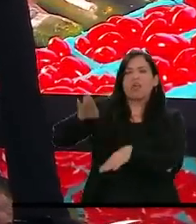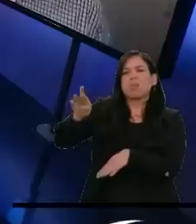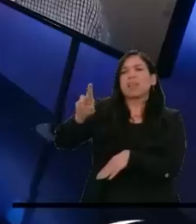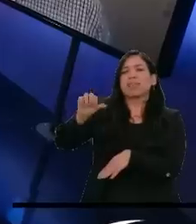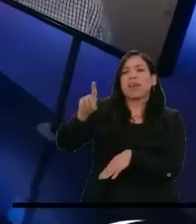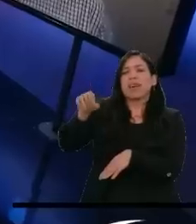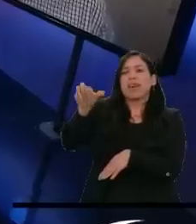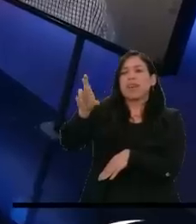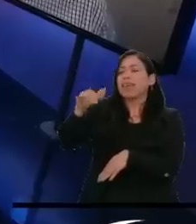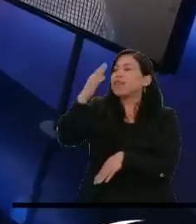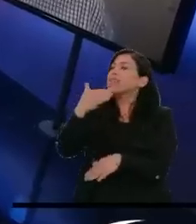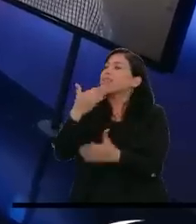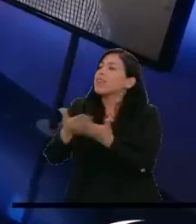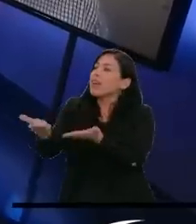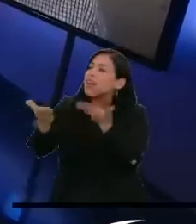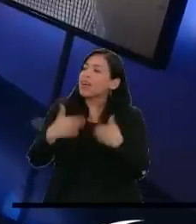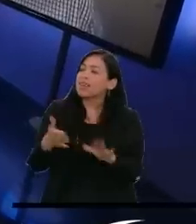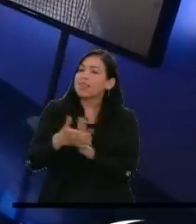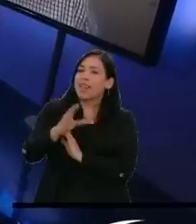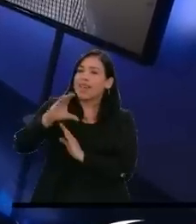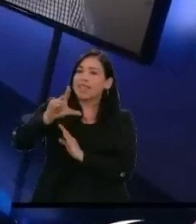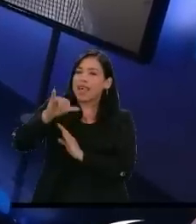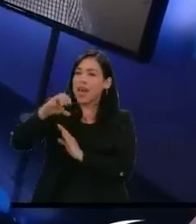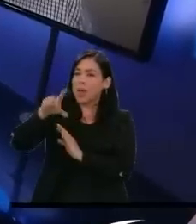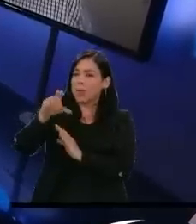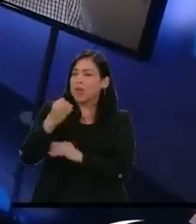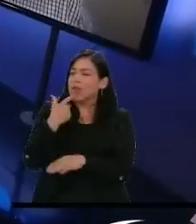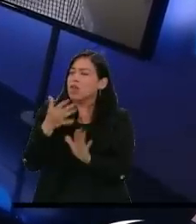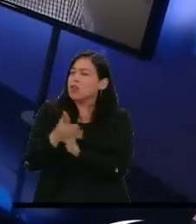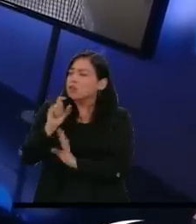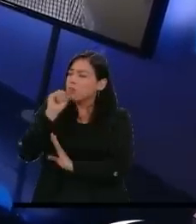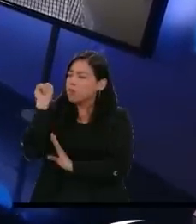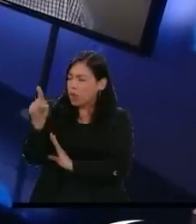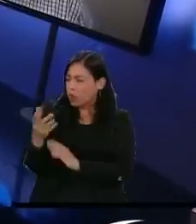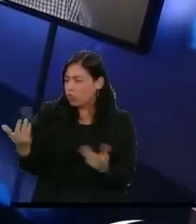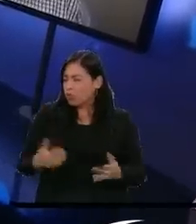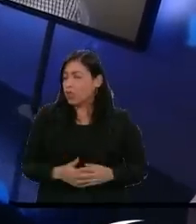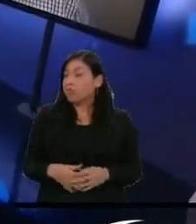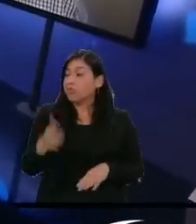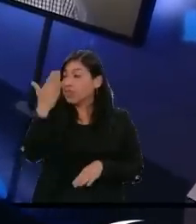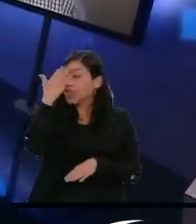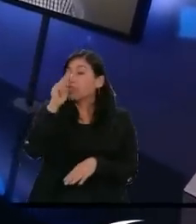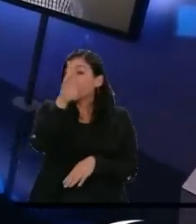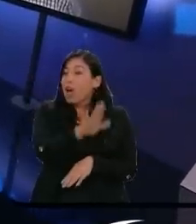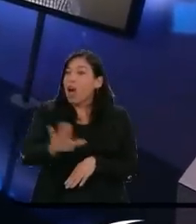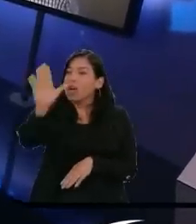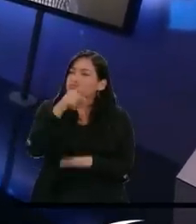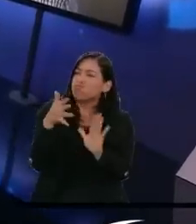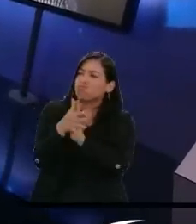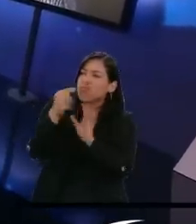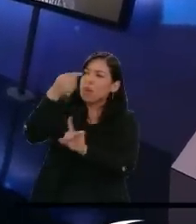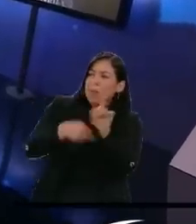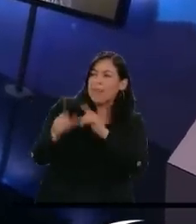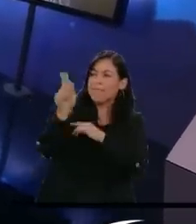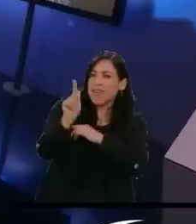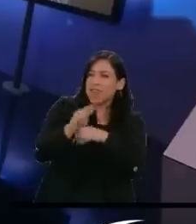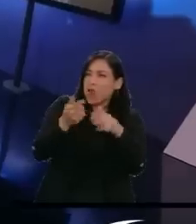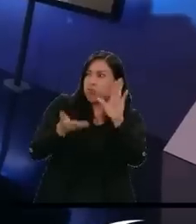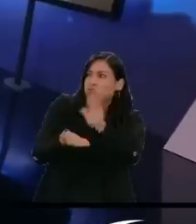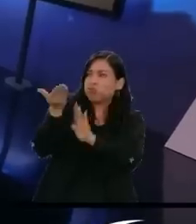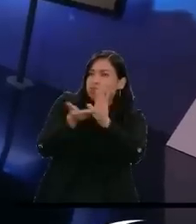Radar. Buenas tardes, gracias por acompañarnos en Noticias Caracol. Y comienzo por preguntarle, teniendo en cuenta este reciente reporte de febrero, le consultamos si